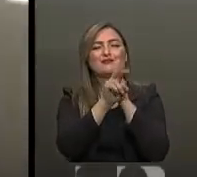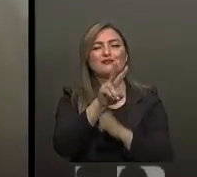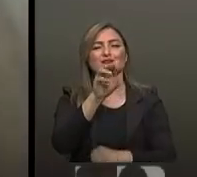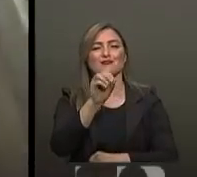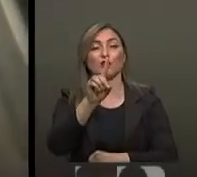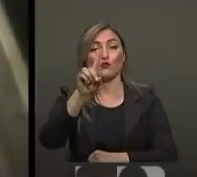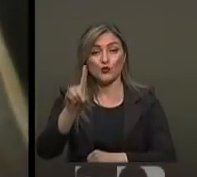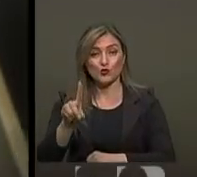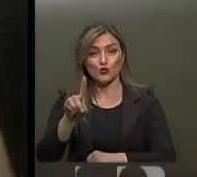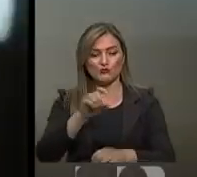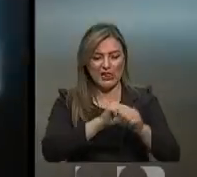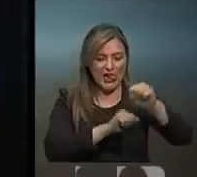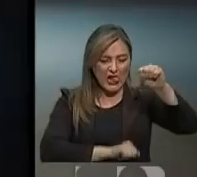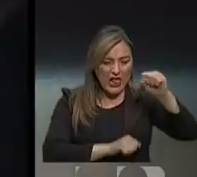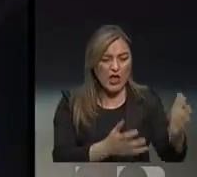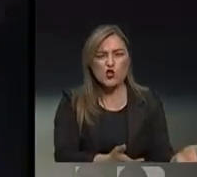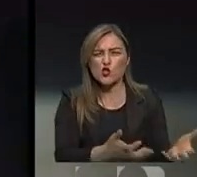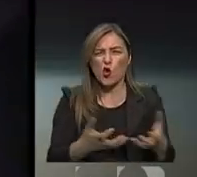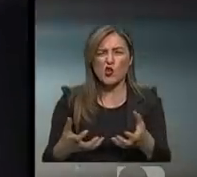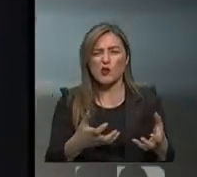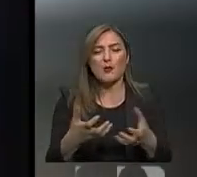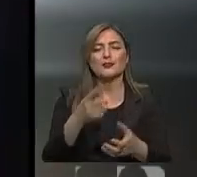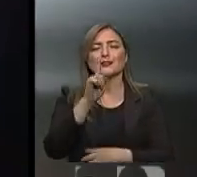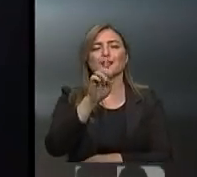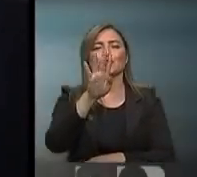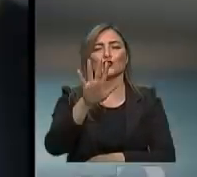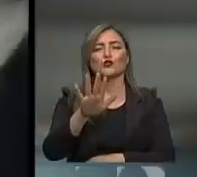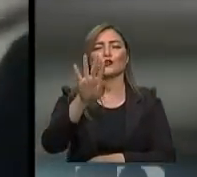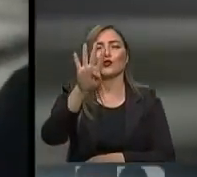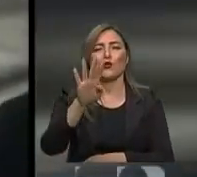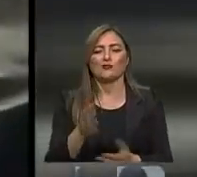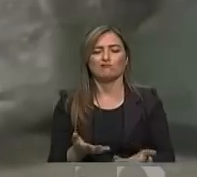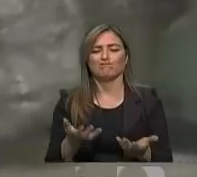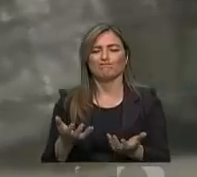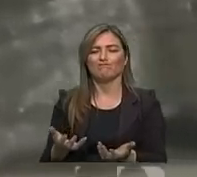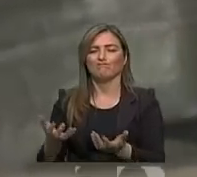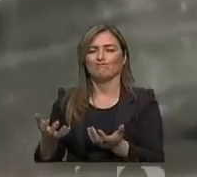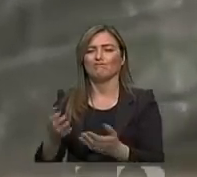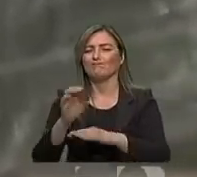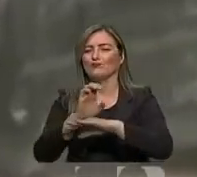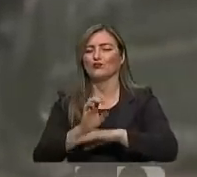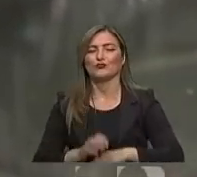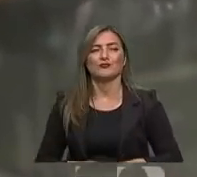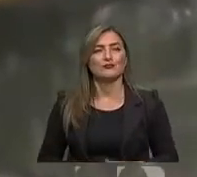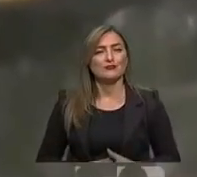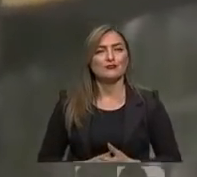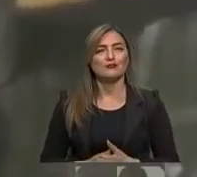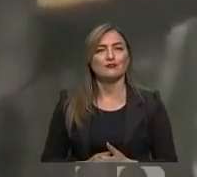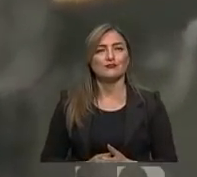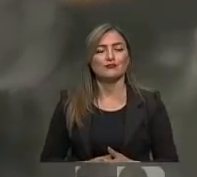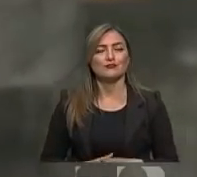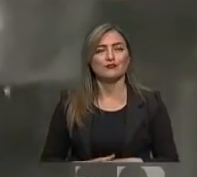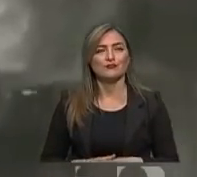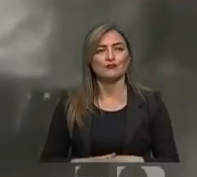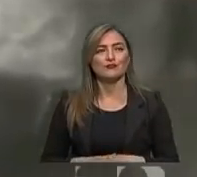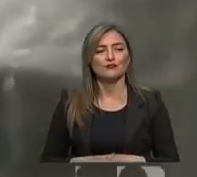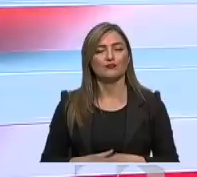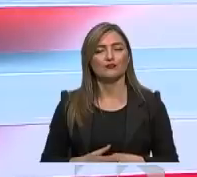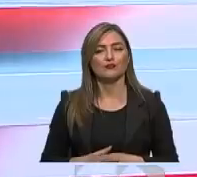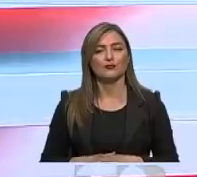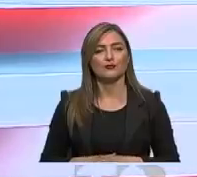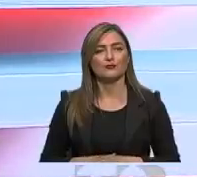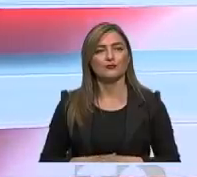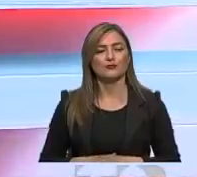han decomisado 164 toneladas de sustancias estupefacientes en el país. Fernanda Ceballos, 24